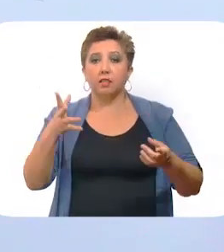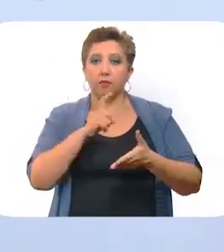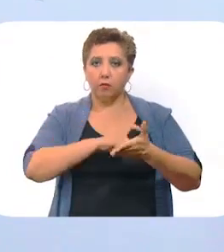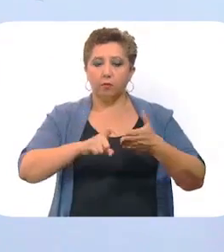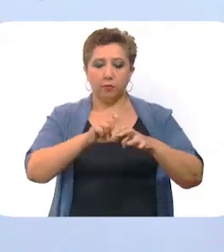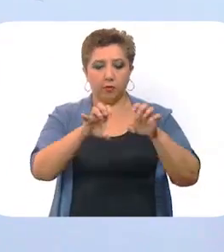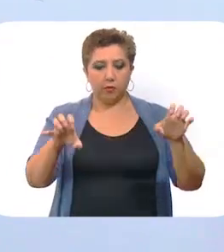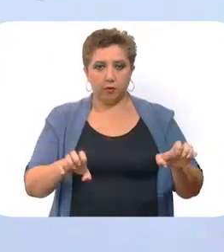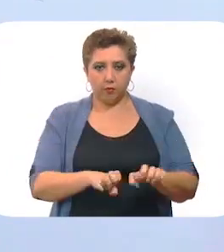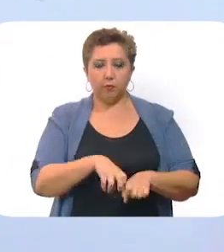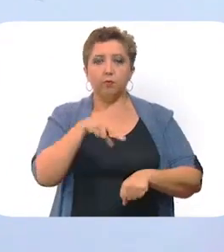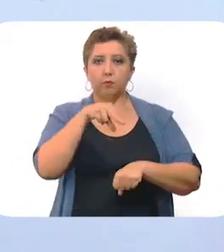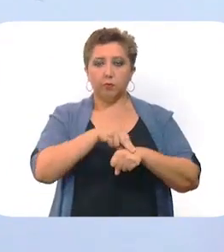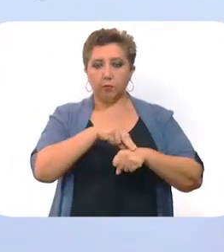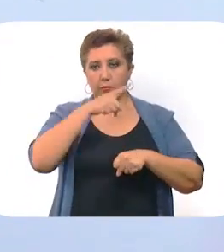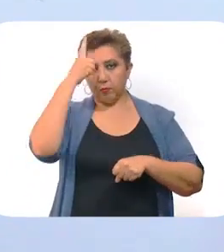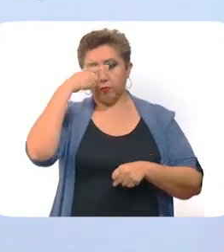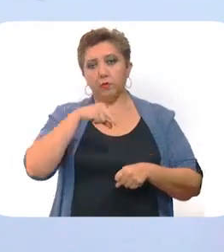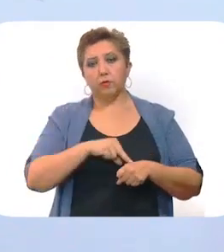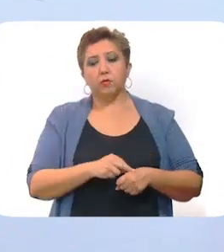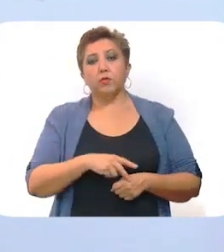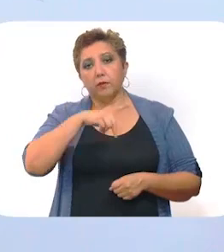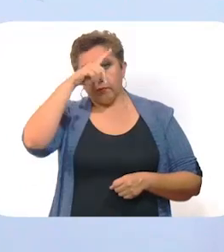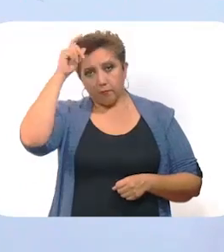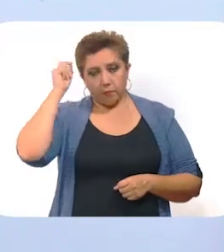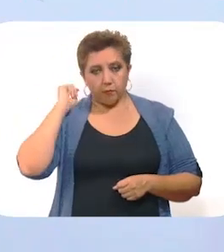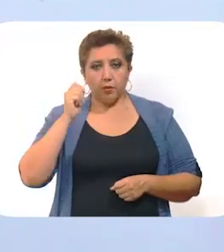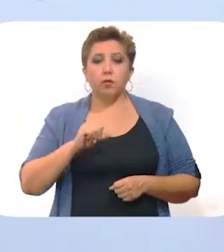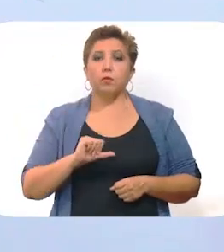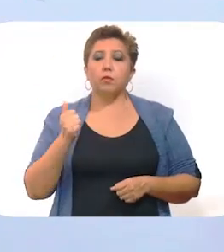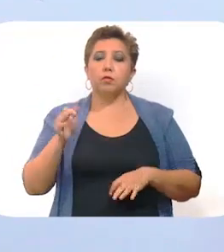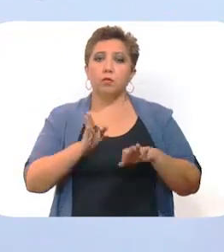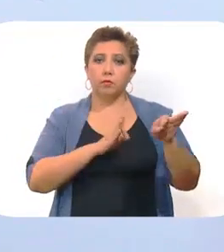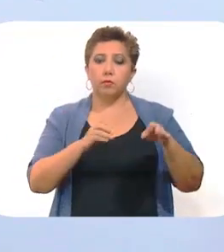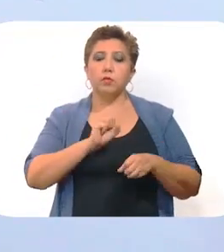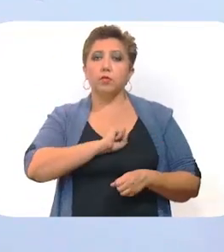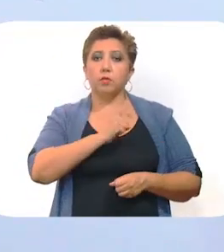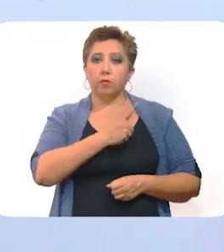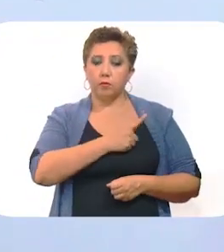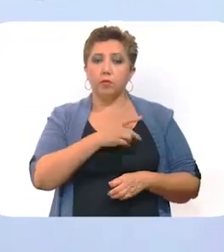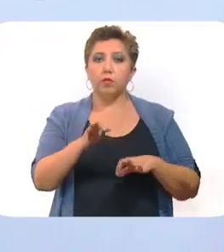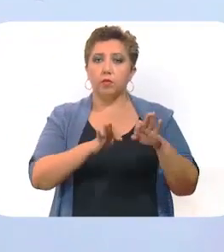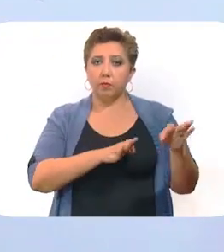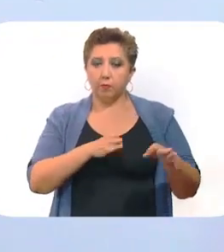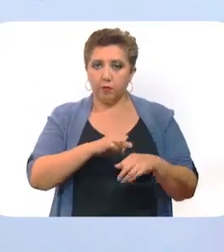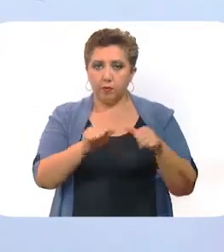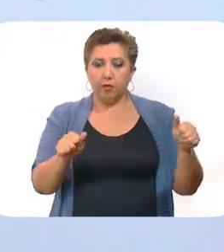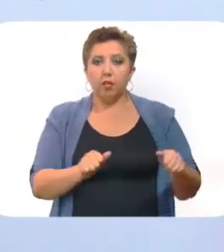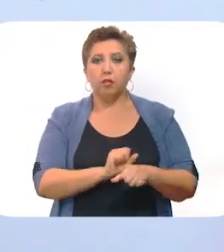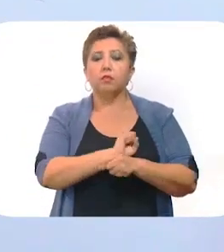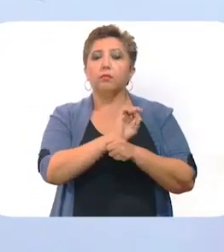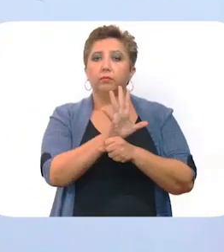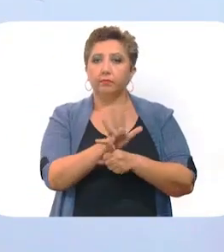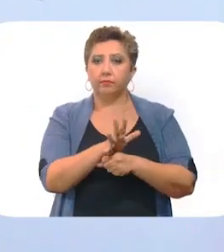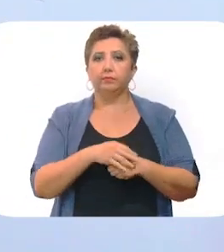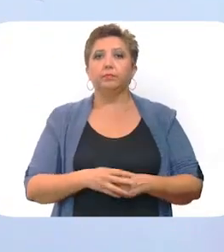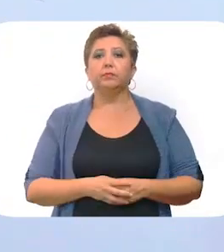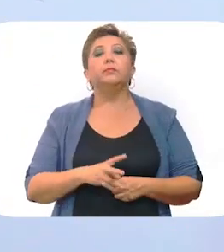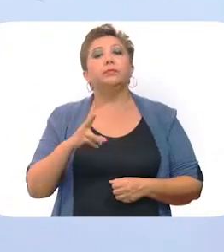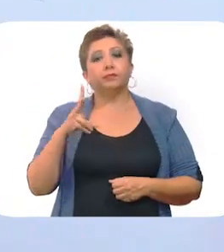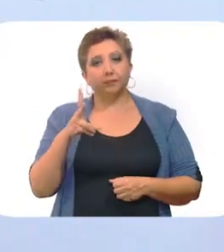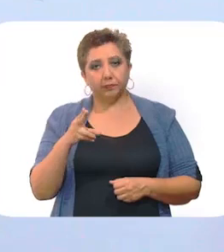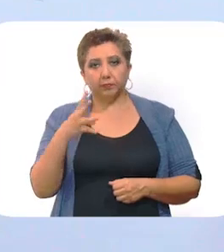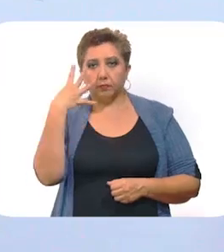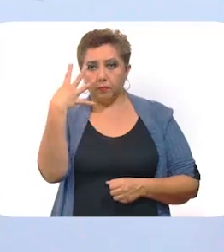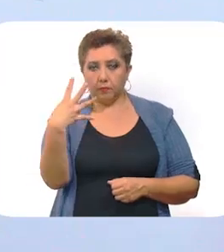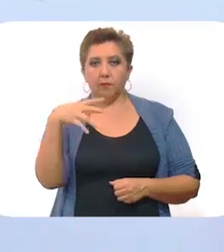compra de equipamiento médico para los médicos, enfermeras y demás trabajadores de la salud que laboran en el área COVID. También,